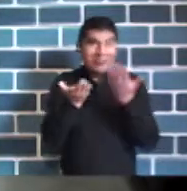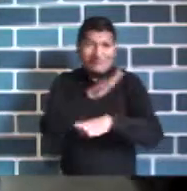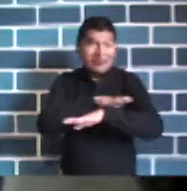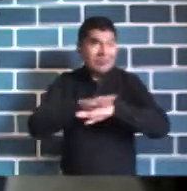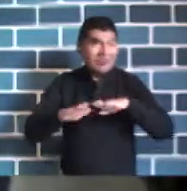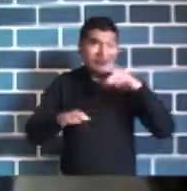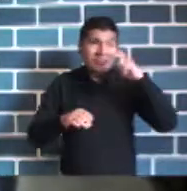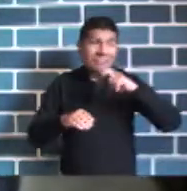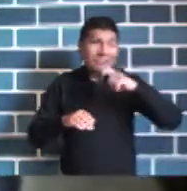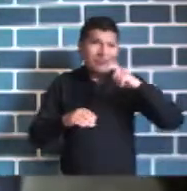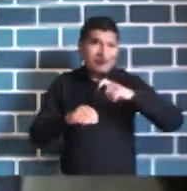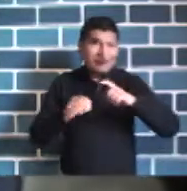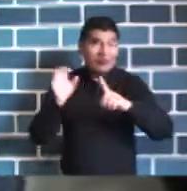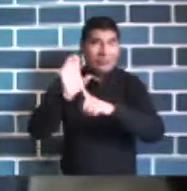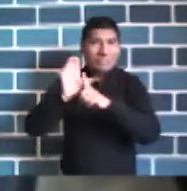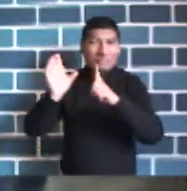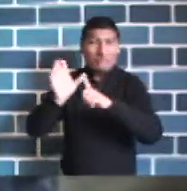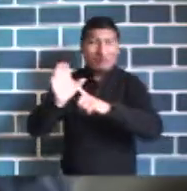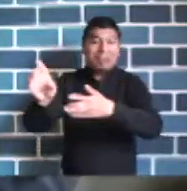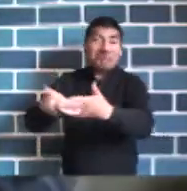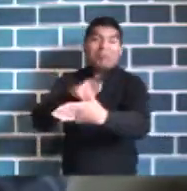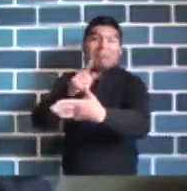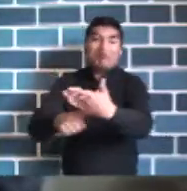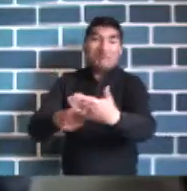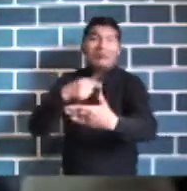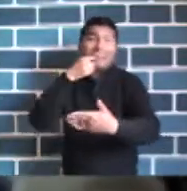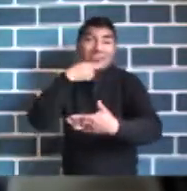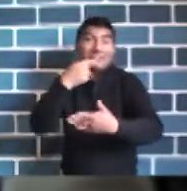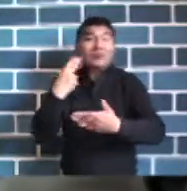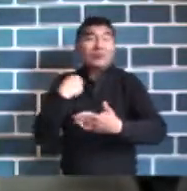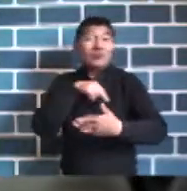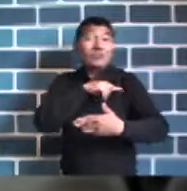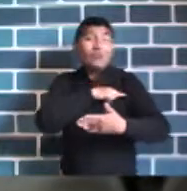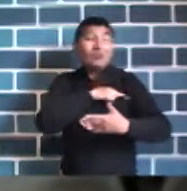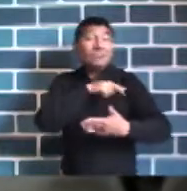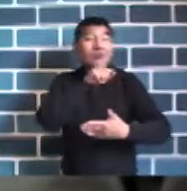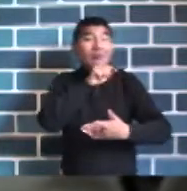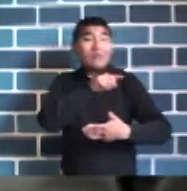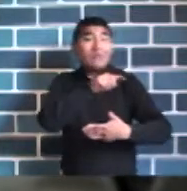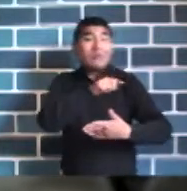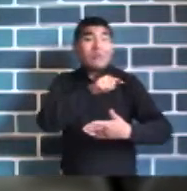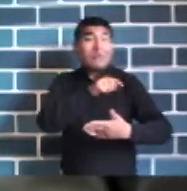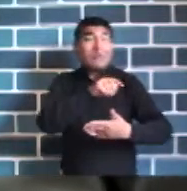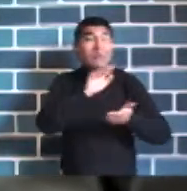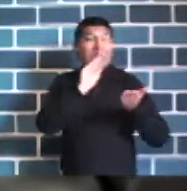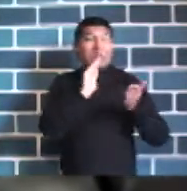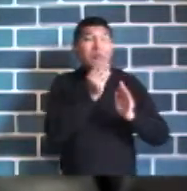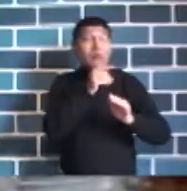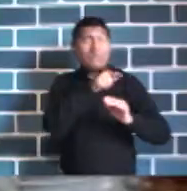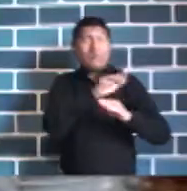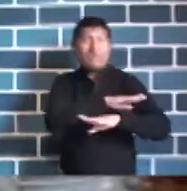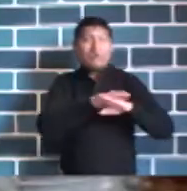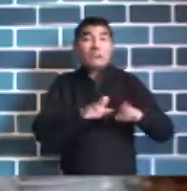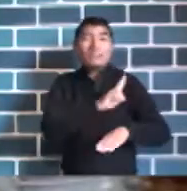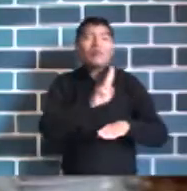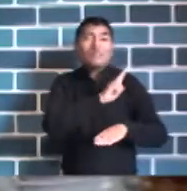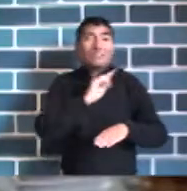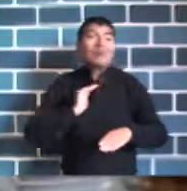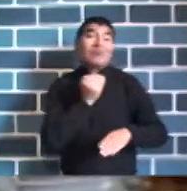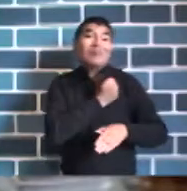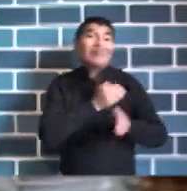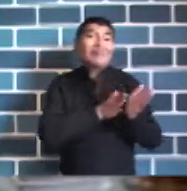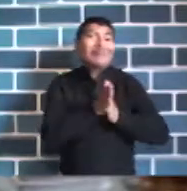a la cultura del descarte que nos dice que debemos desechar a quien aparentemente nos sirve para nuestros